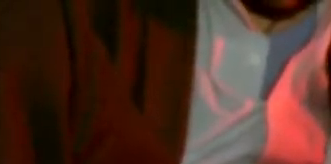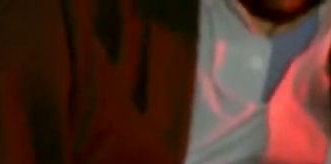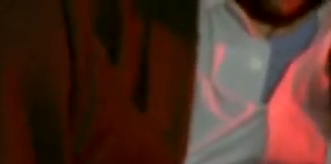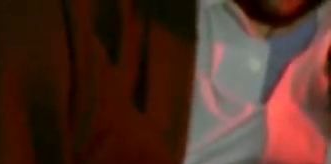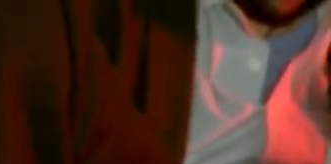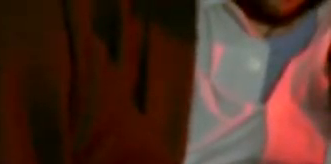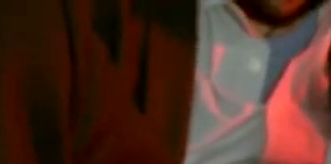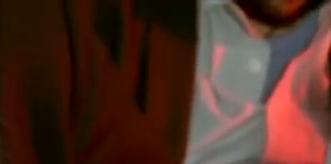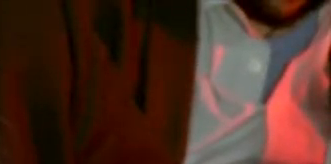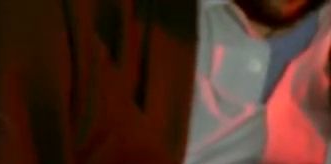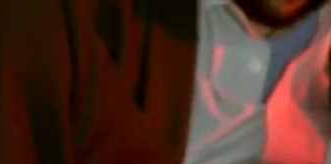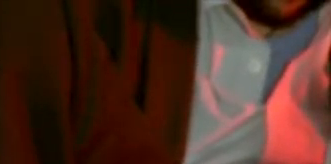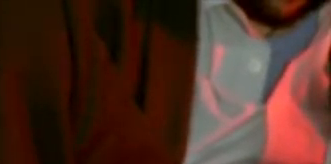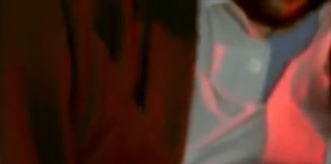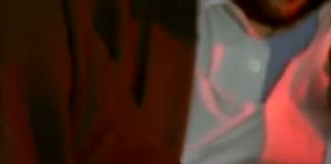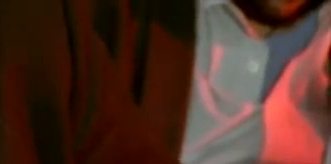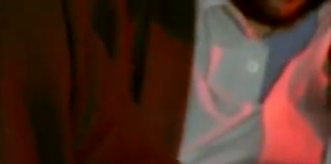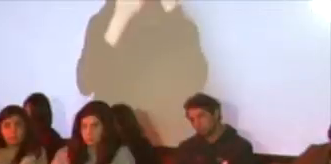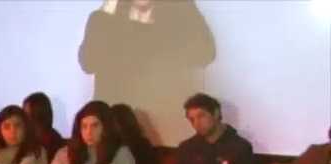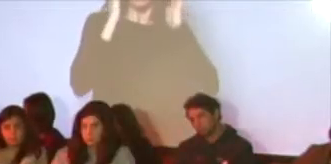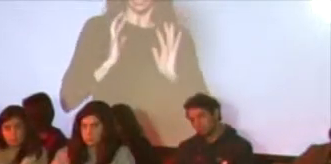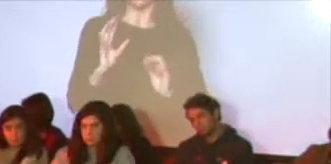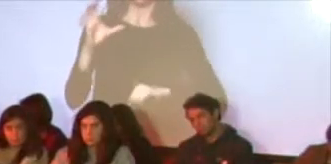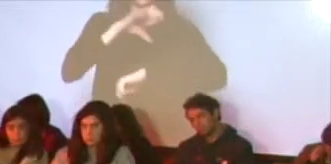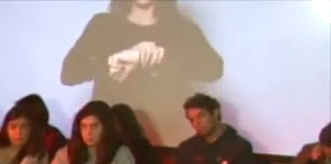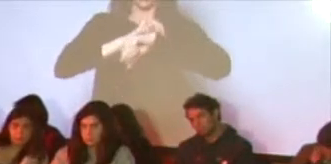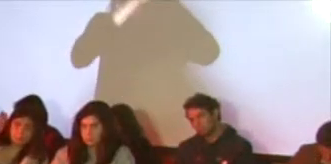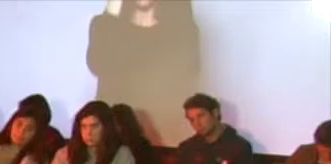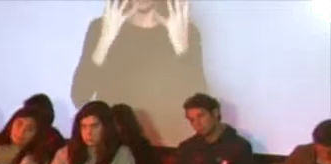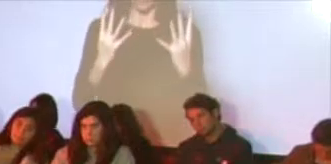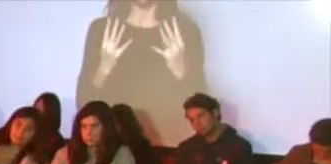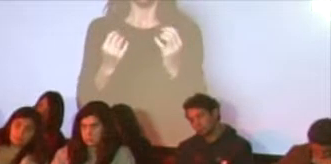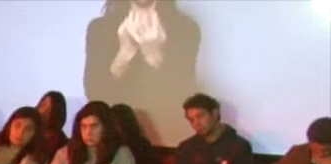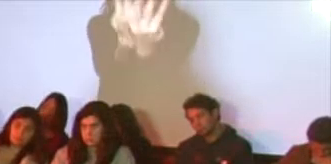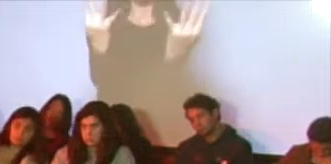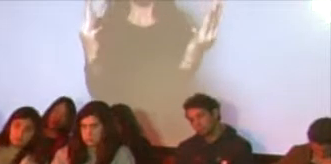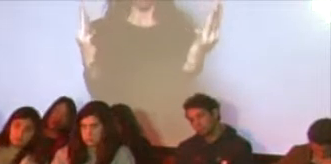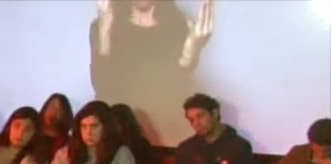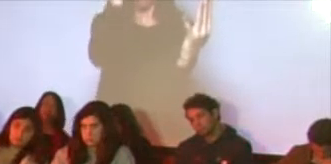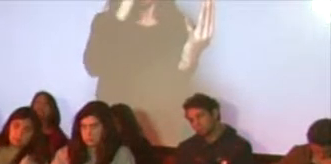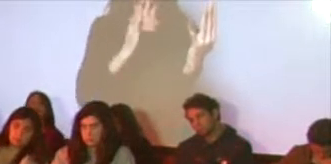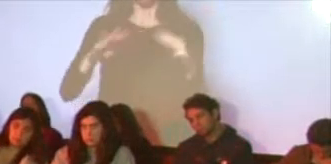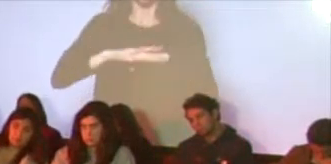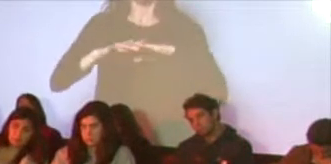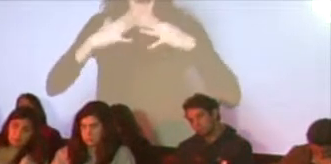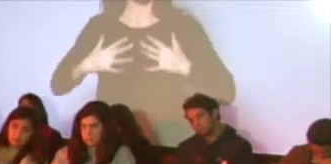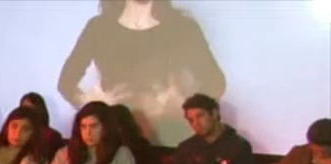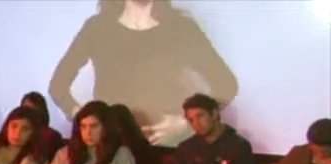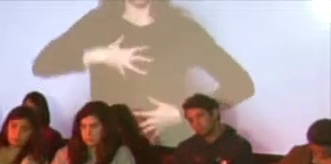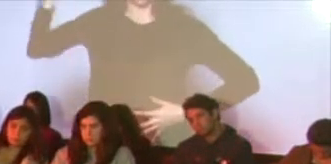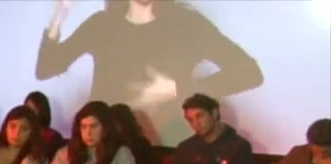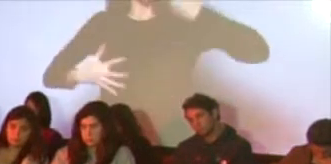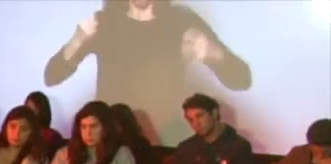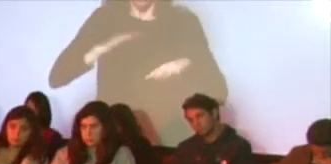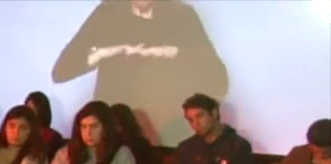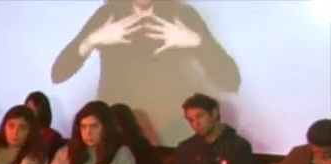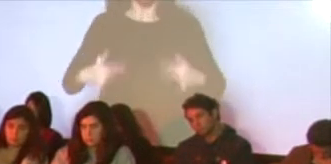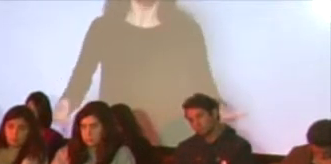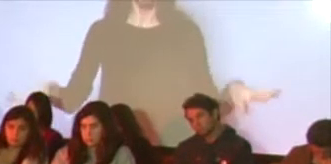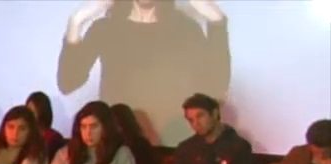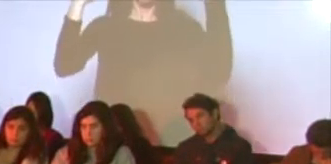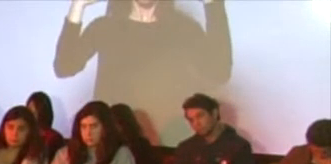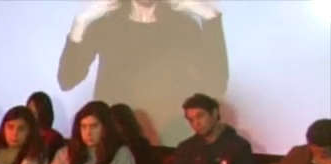imagínate cuando nosotros caíamos detenida a las cárceles, lo desnudaban delante de todos, de todos, de todos, de todos. ¿Me entiendes? Entonces los